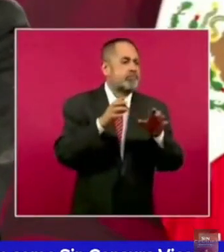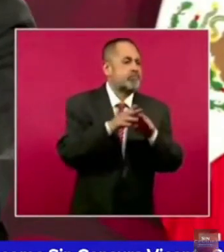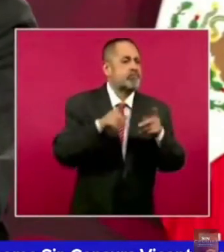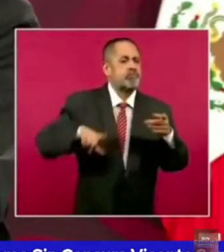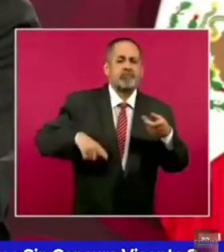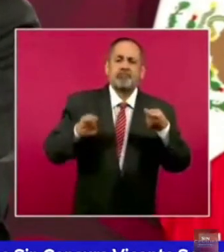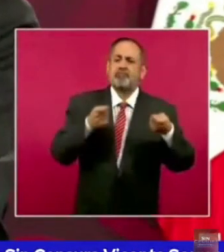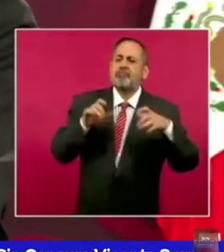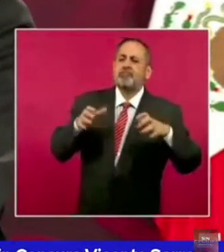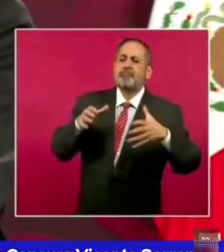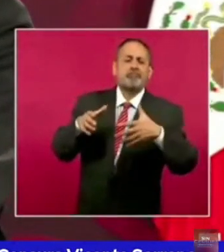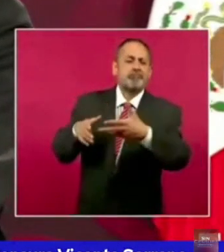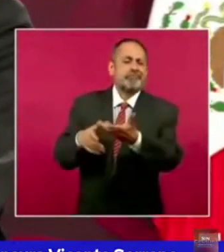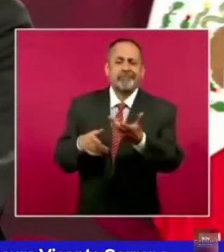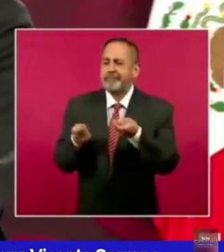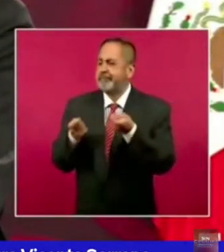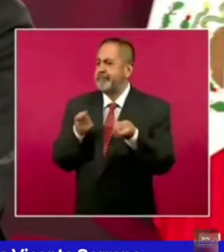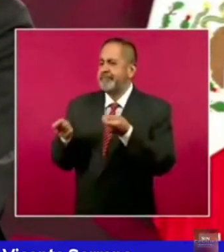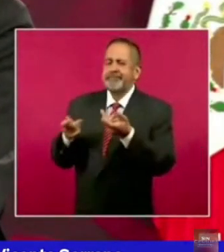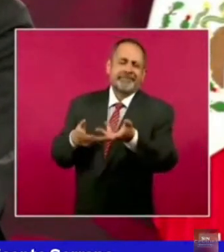imagínense,